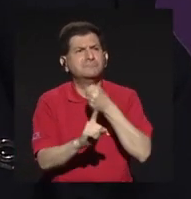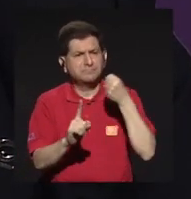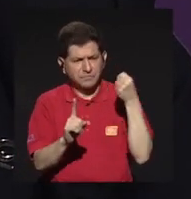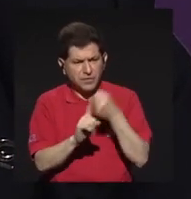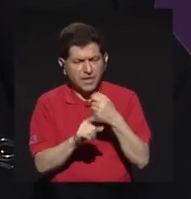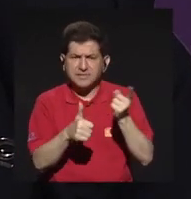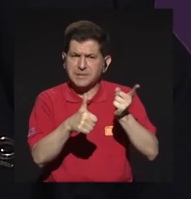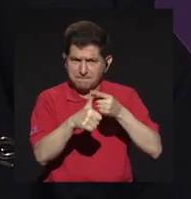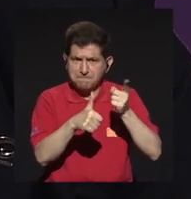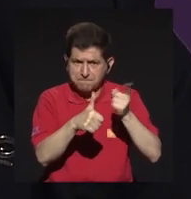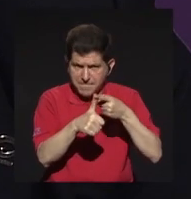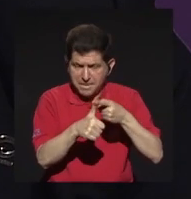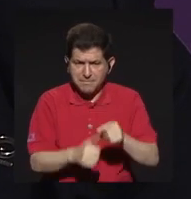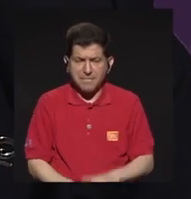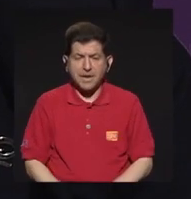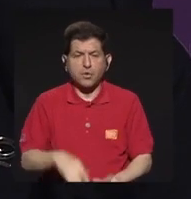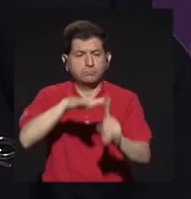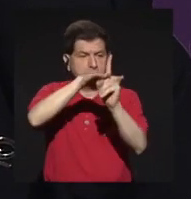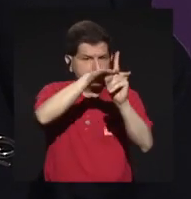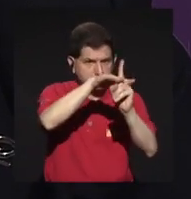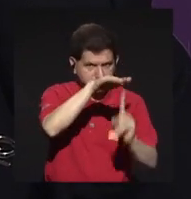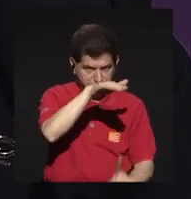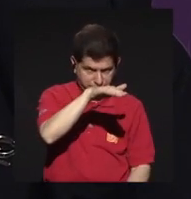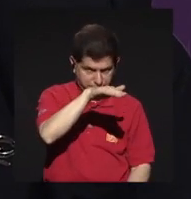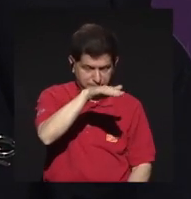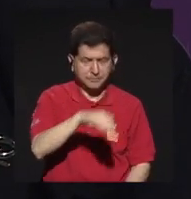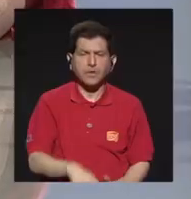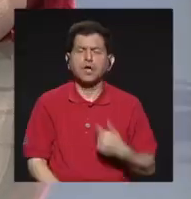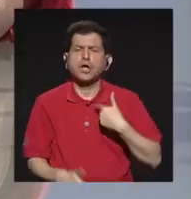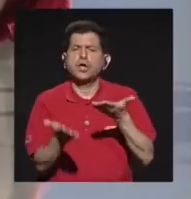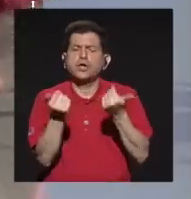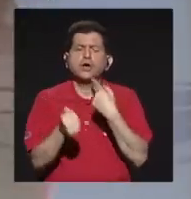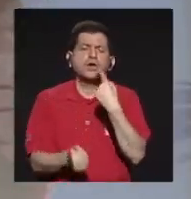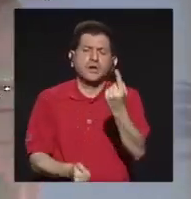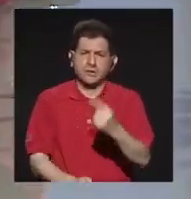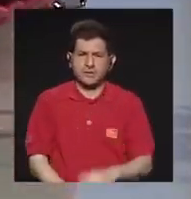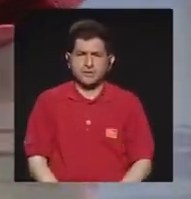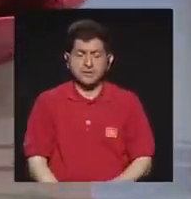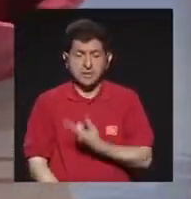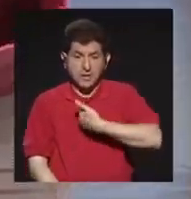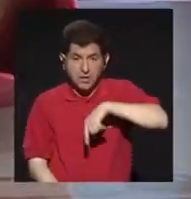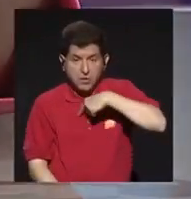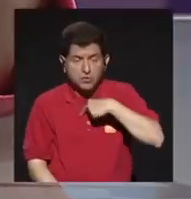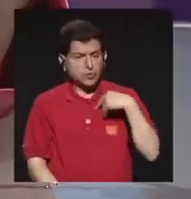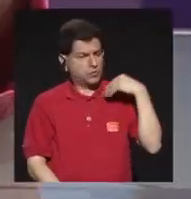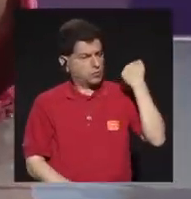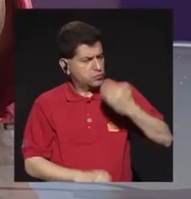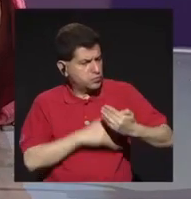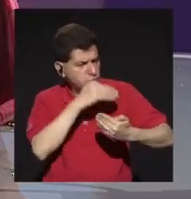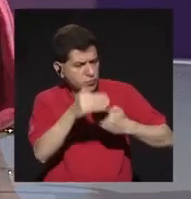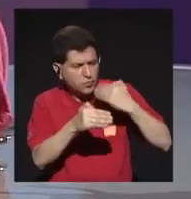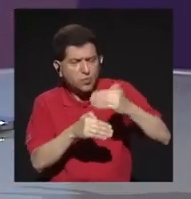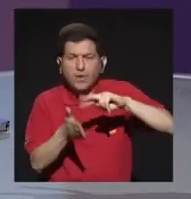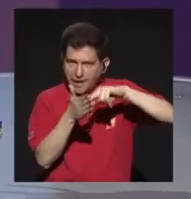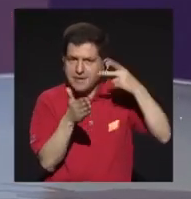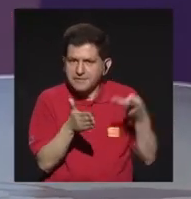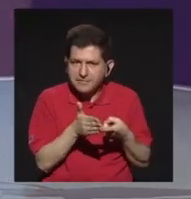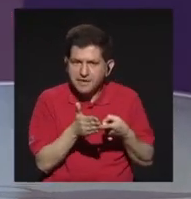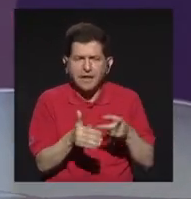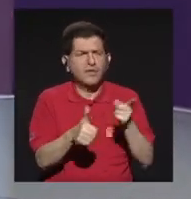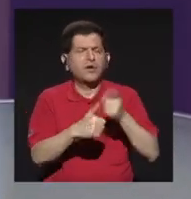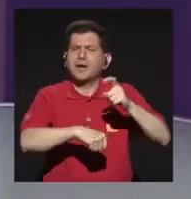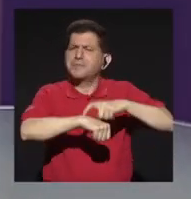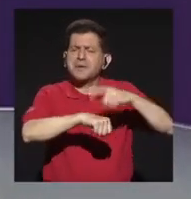primero que habían sido desaparecidas y aquí sí quiero decir que hemos estado evolucionando en los conceptos al